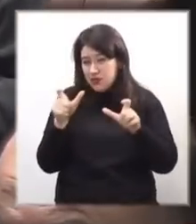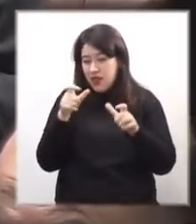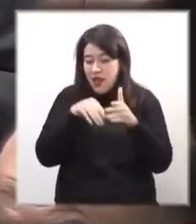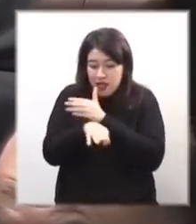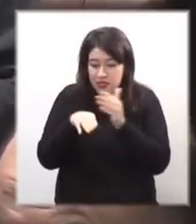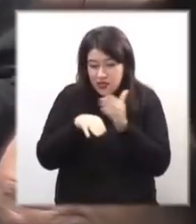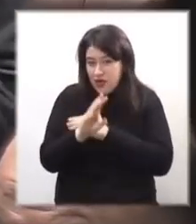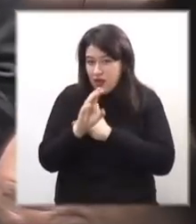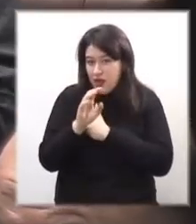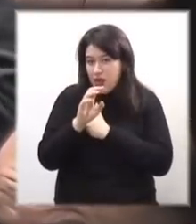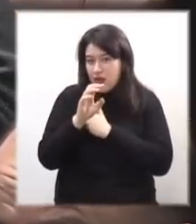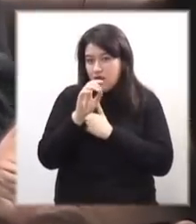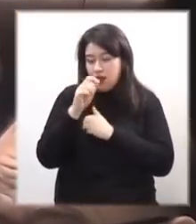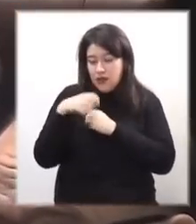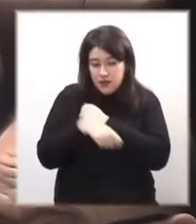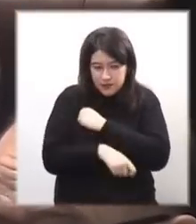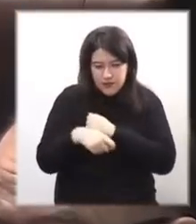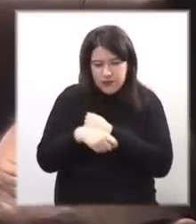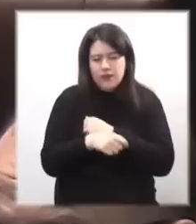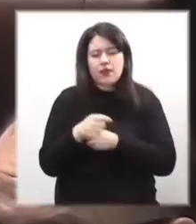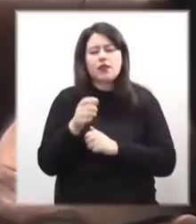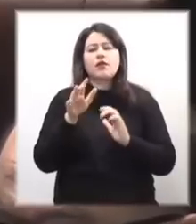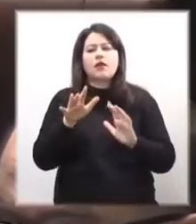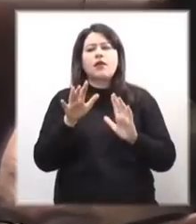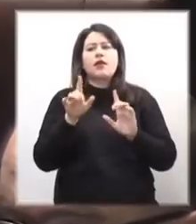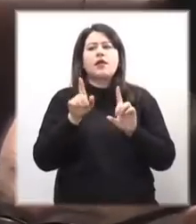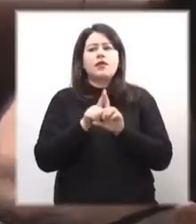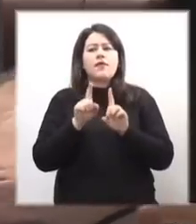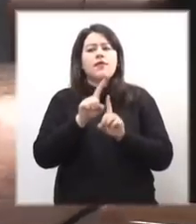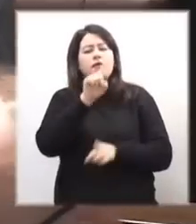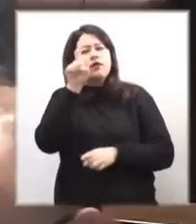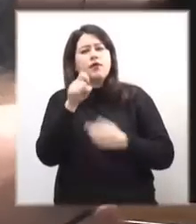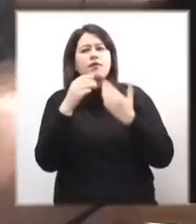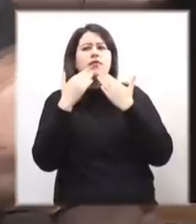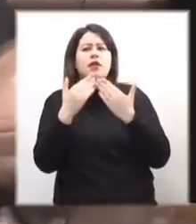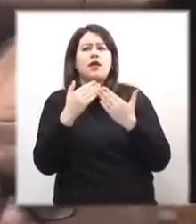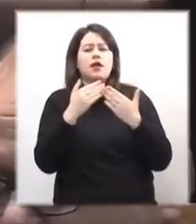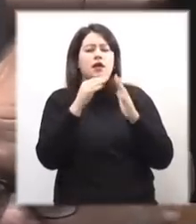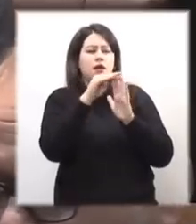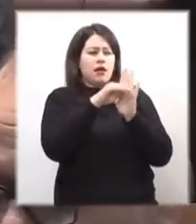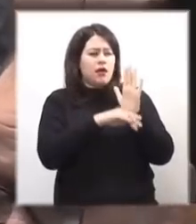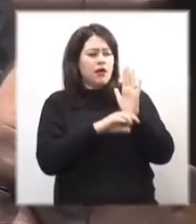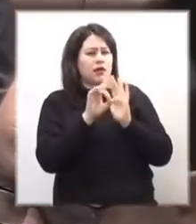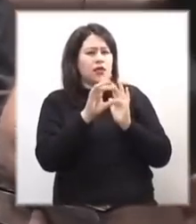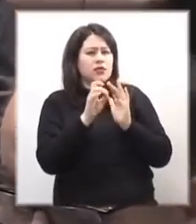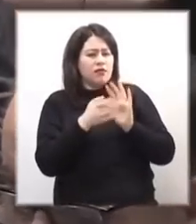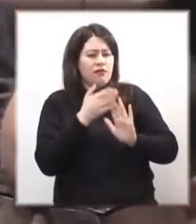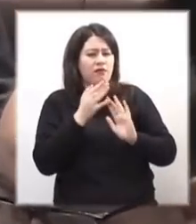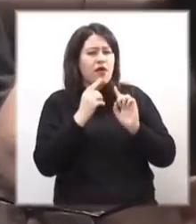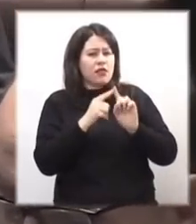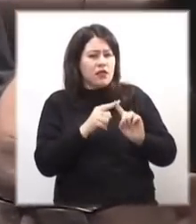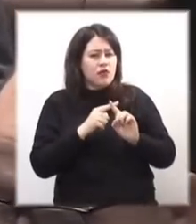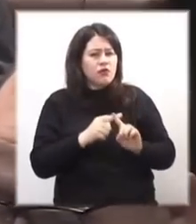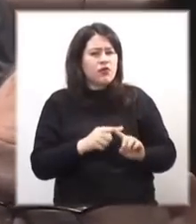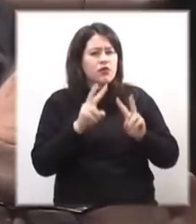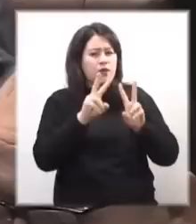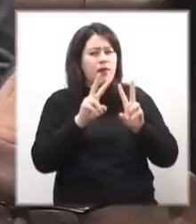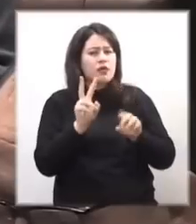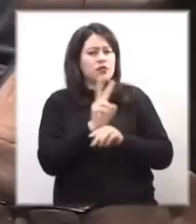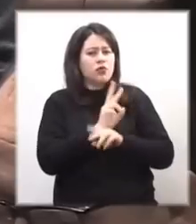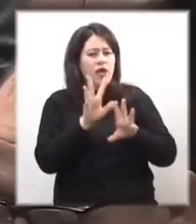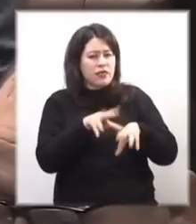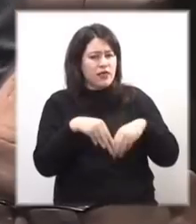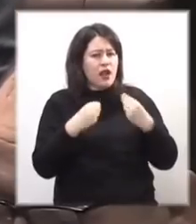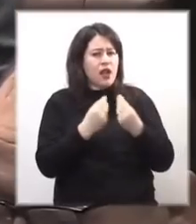Pero lo que nos preguntamos es cuántas de estas medidas realmente incorporadas entre las 15 que se están discutiendo en esta estrategia de seguridad integral van a